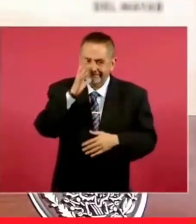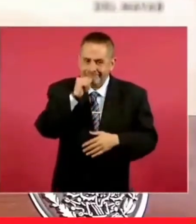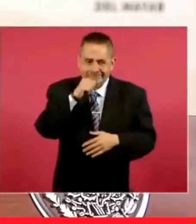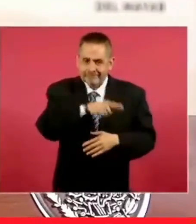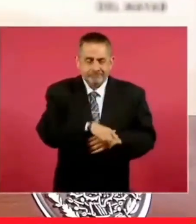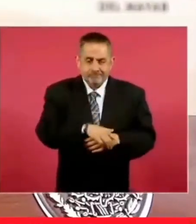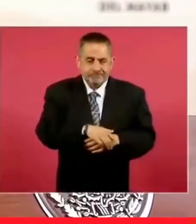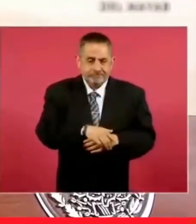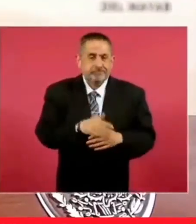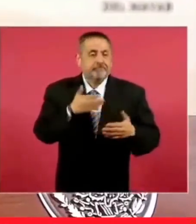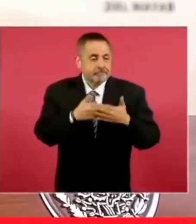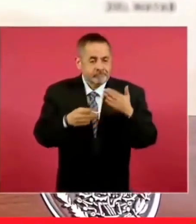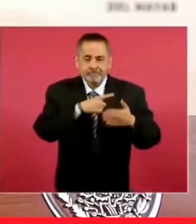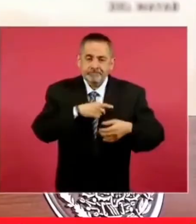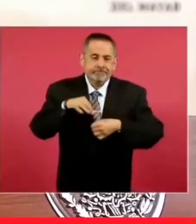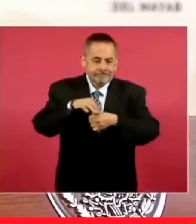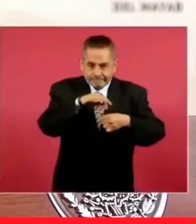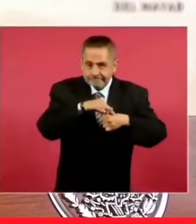Corte,